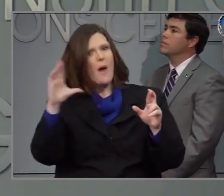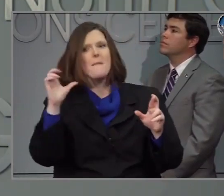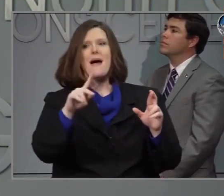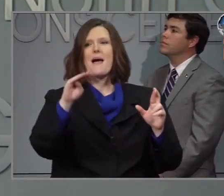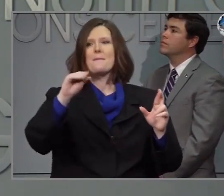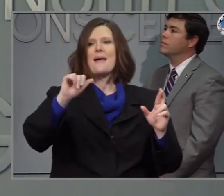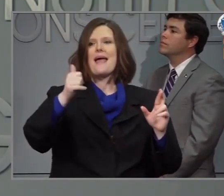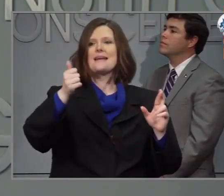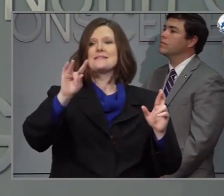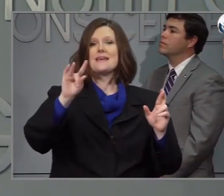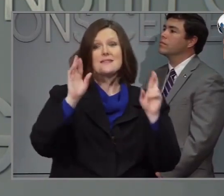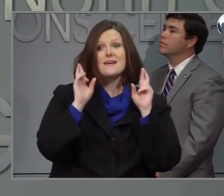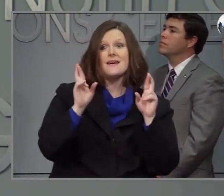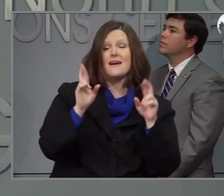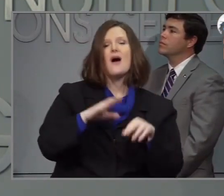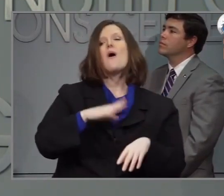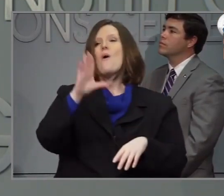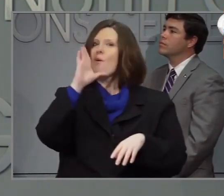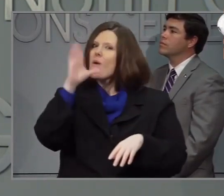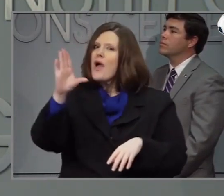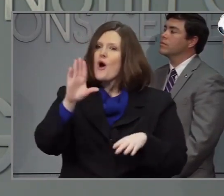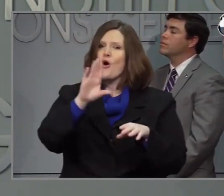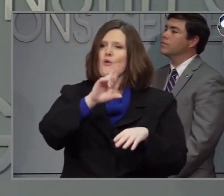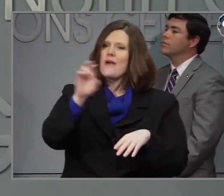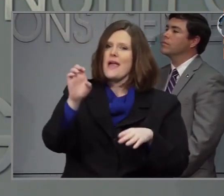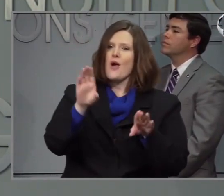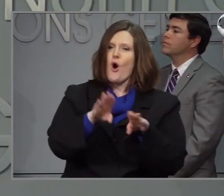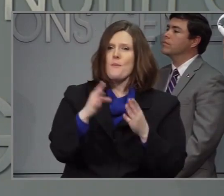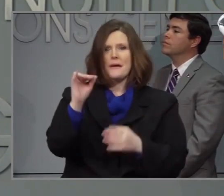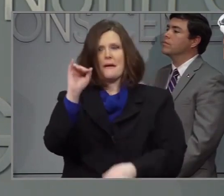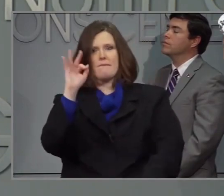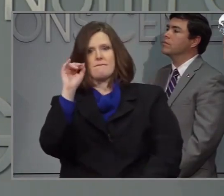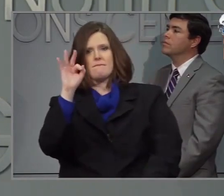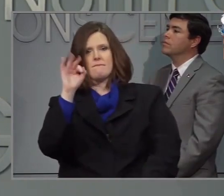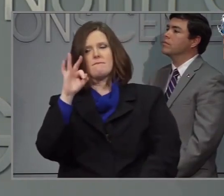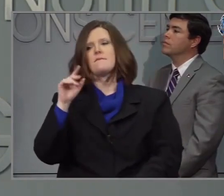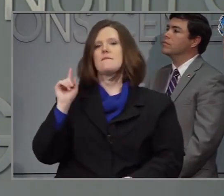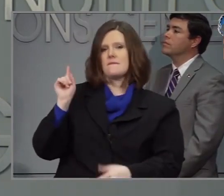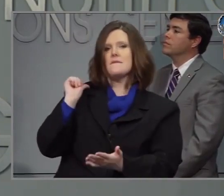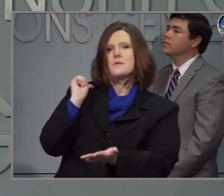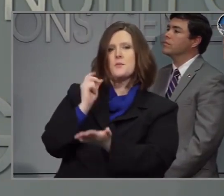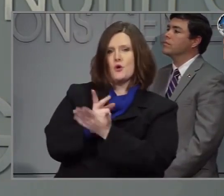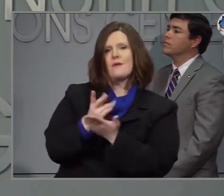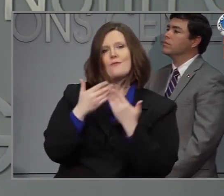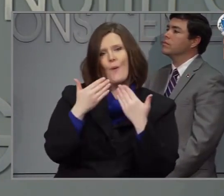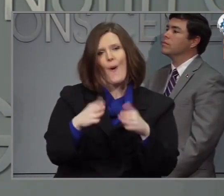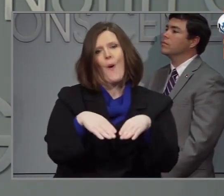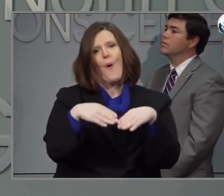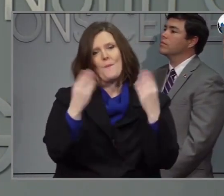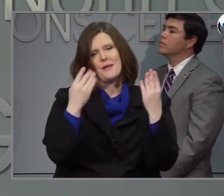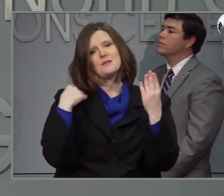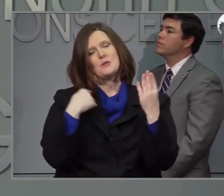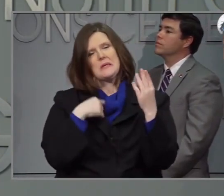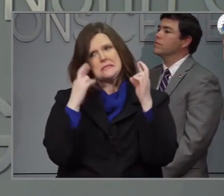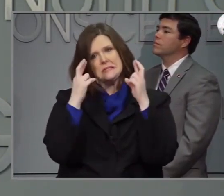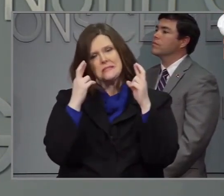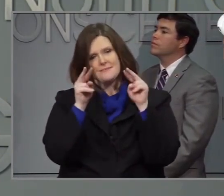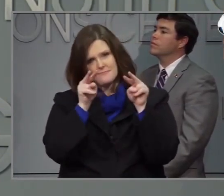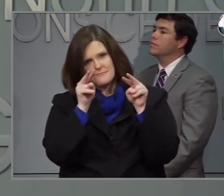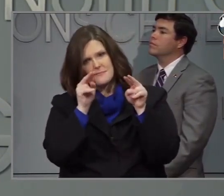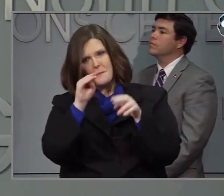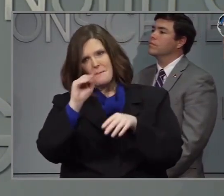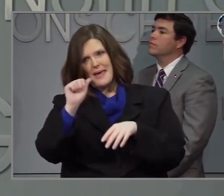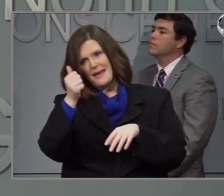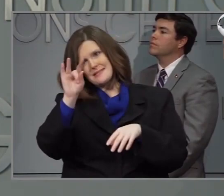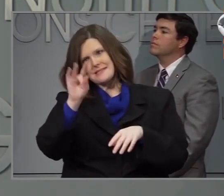escuelas las escuelas y seguir con 2019 y vamos a abrirlas si siempre y cuando los los